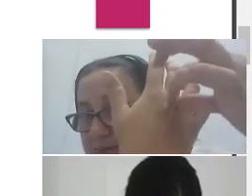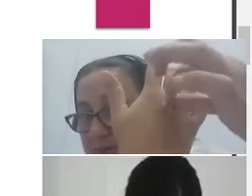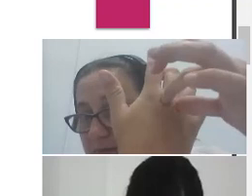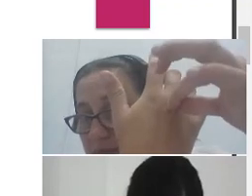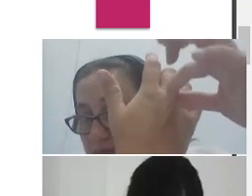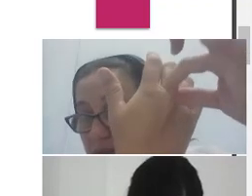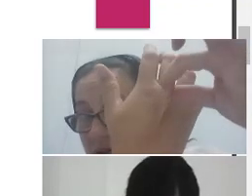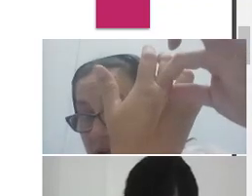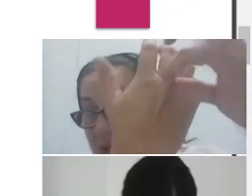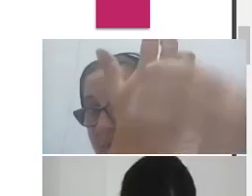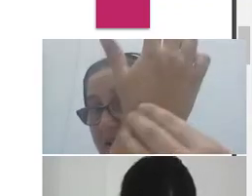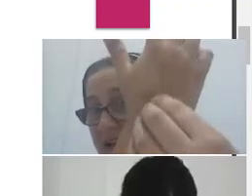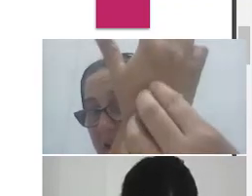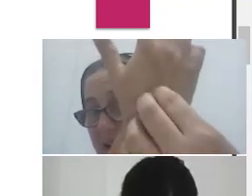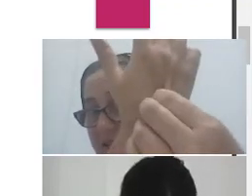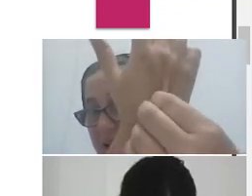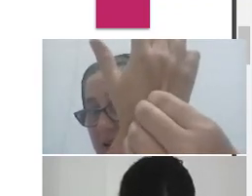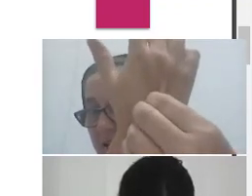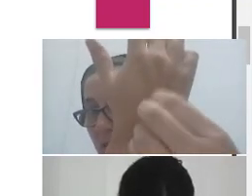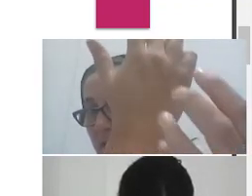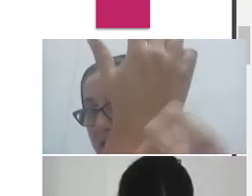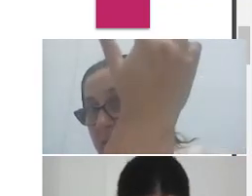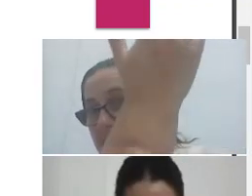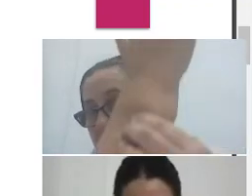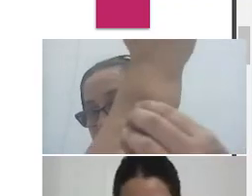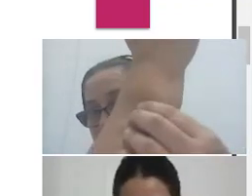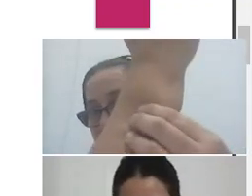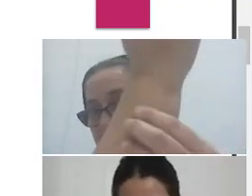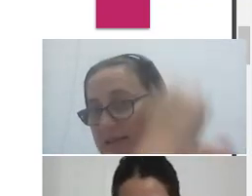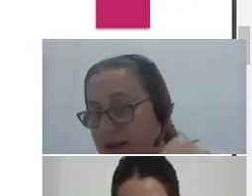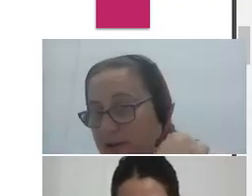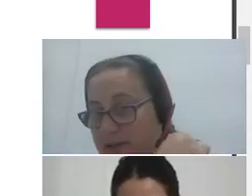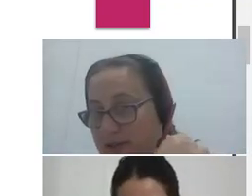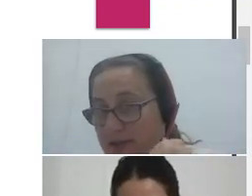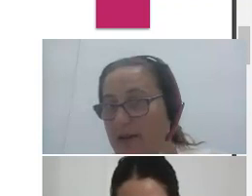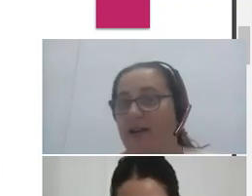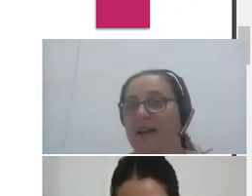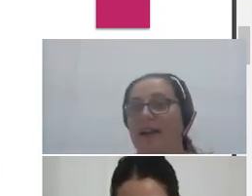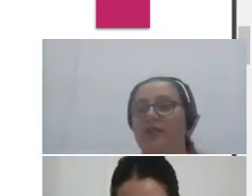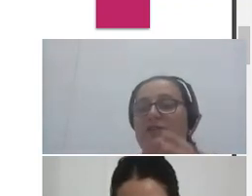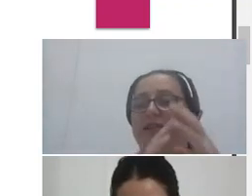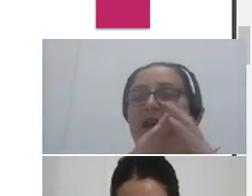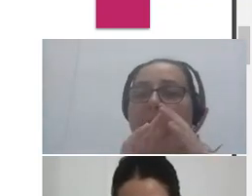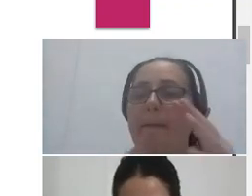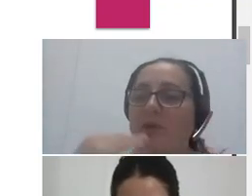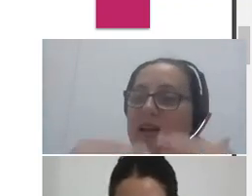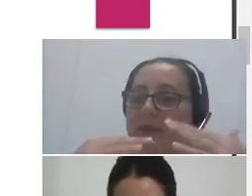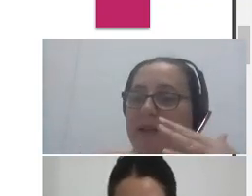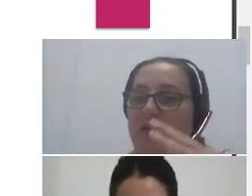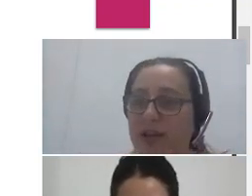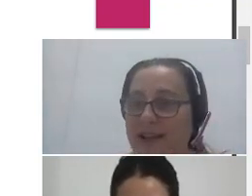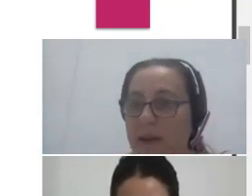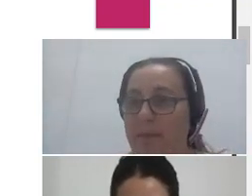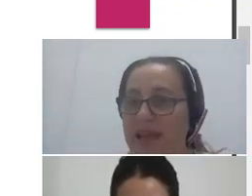cierto? ¿Vieron esta parte que esta? Un poquito más y ni les digo más acá, ¿no es cierto? Entonces, vamos a